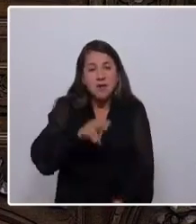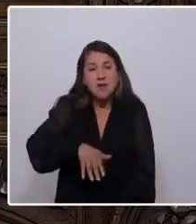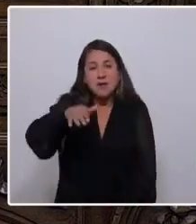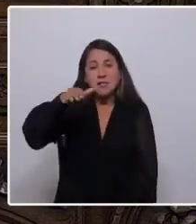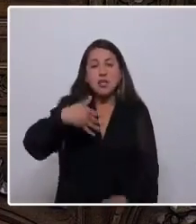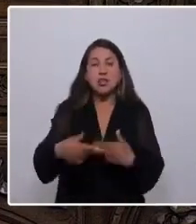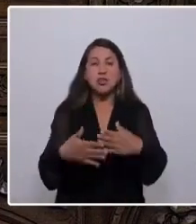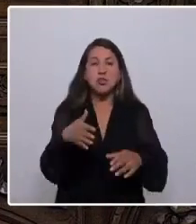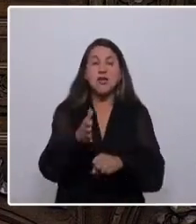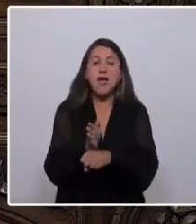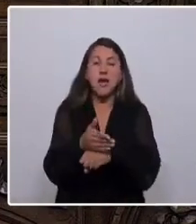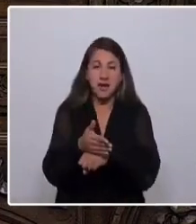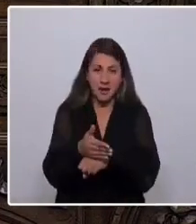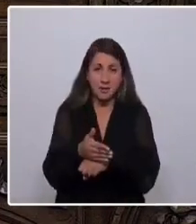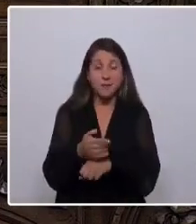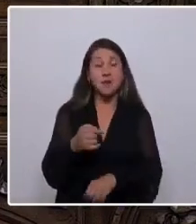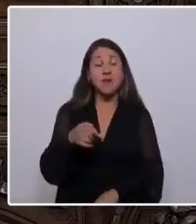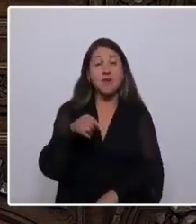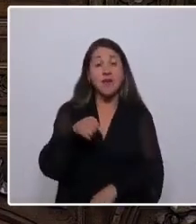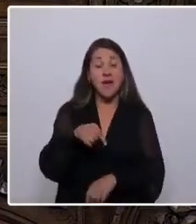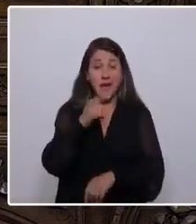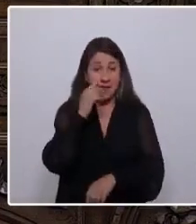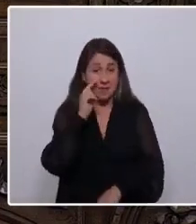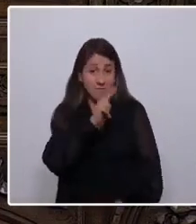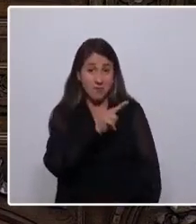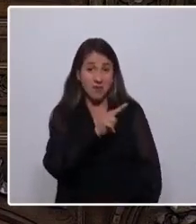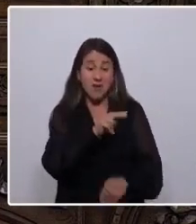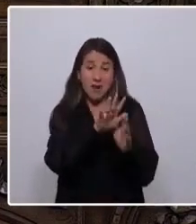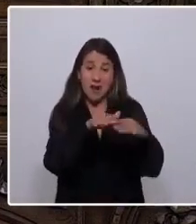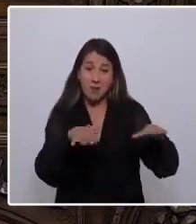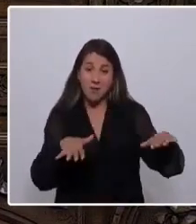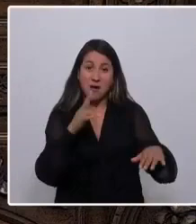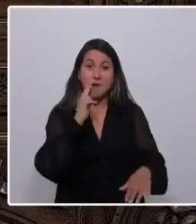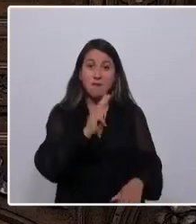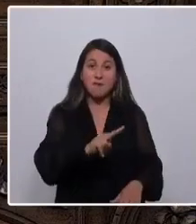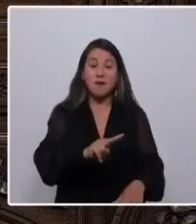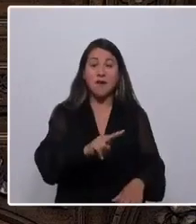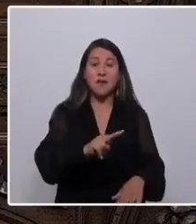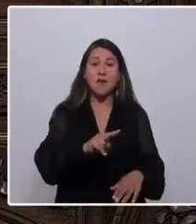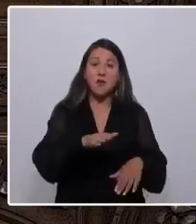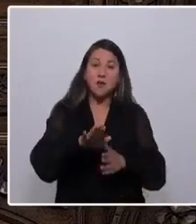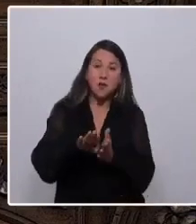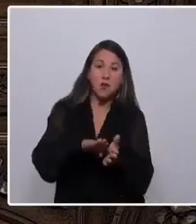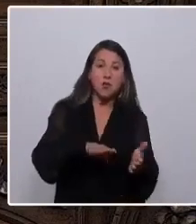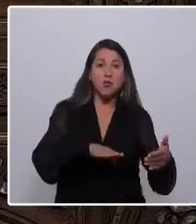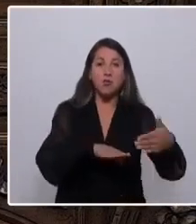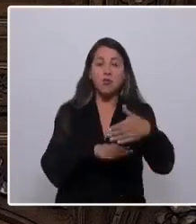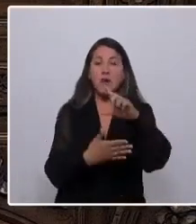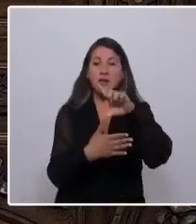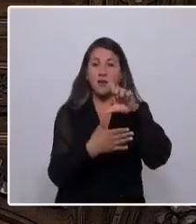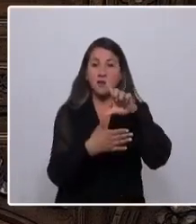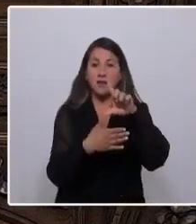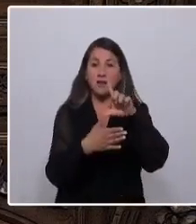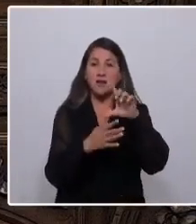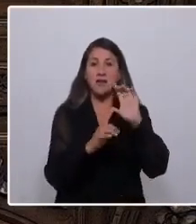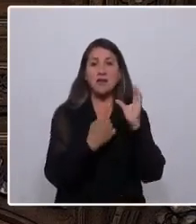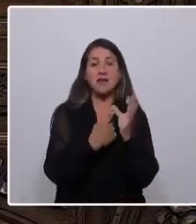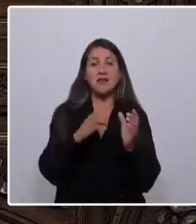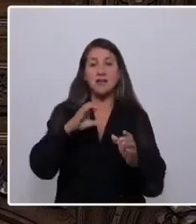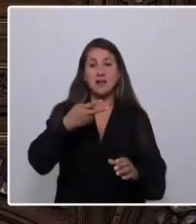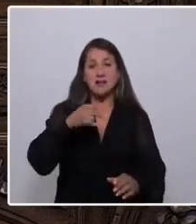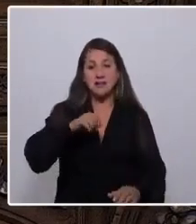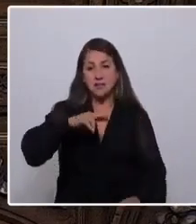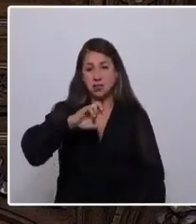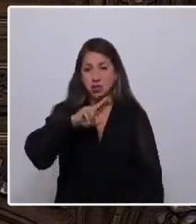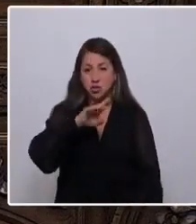Arica, desde donde si miras al mar puedes ver la curva de Latinoamérica. Tierra de la cultura chinchorro, de